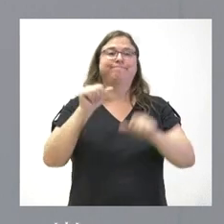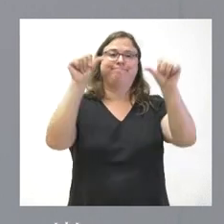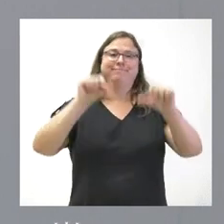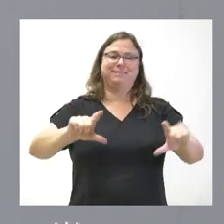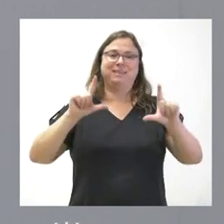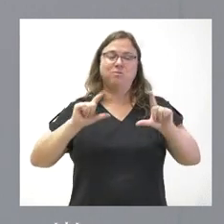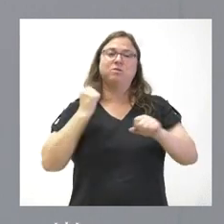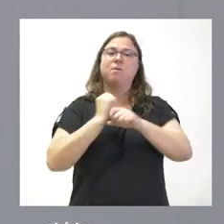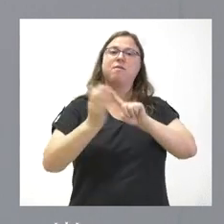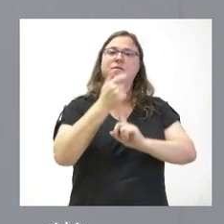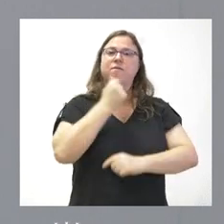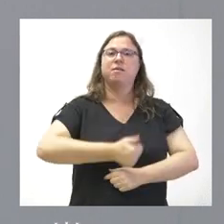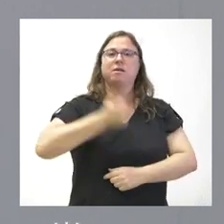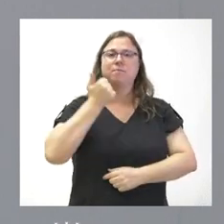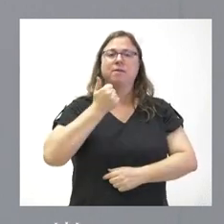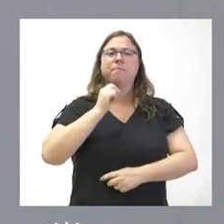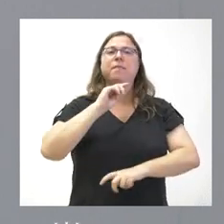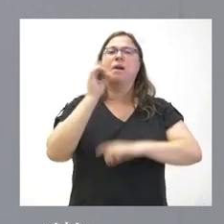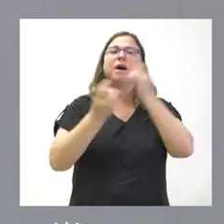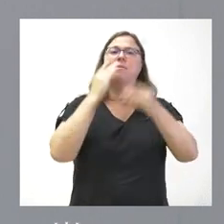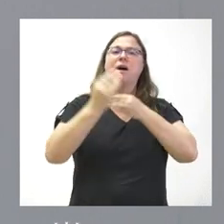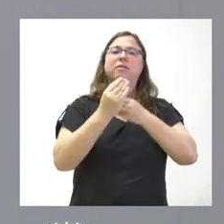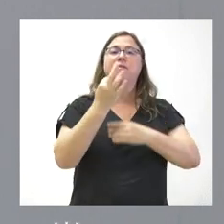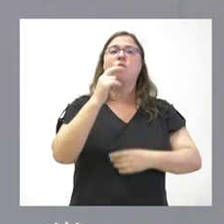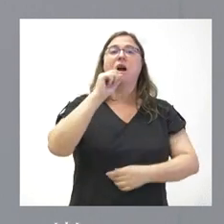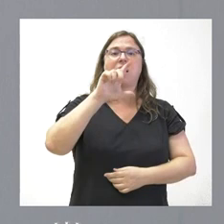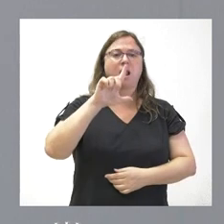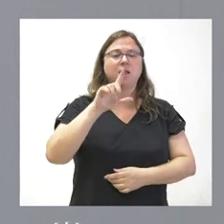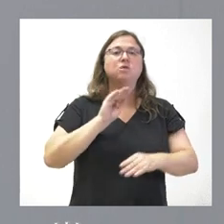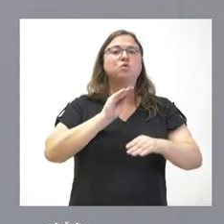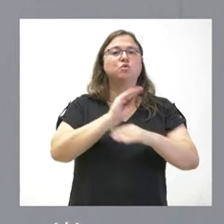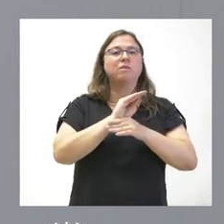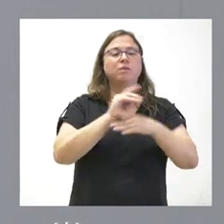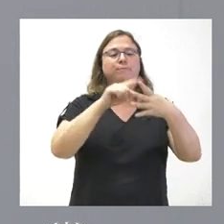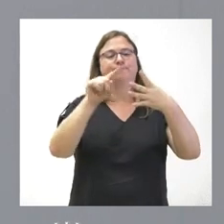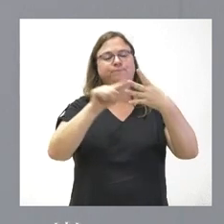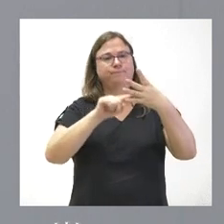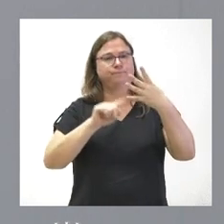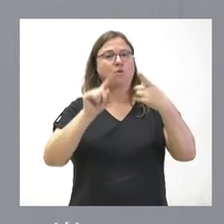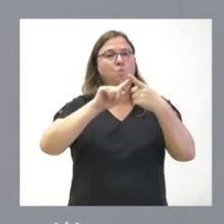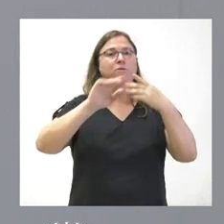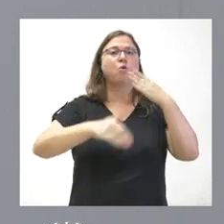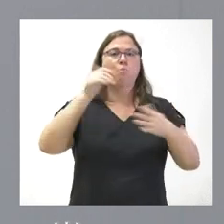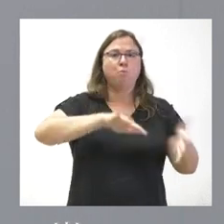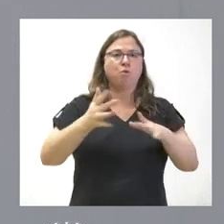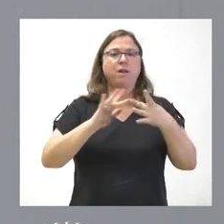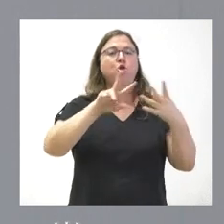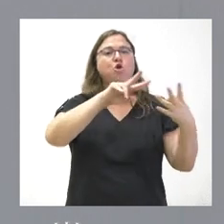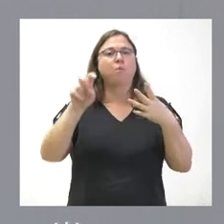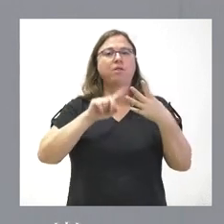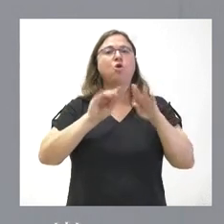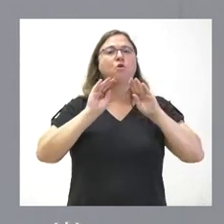actividades organizadas por foal reciben esta subvención en cuatro grandes líneas modernización Innovación